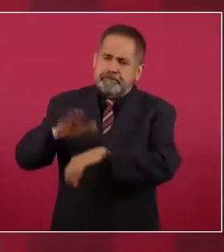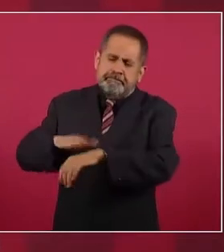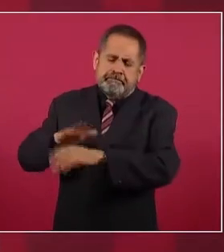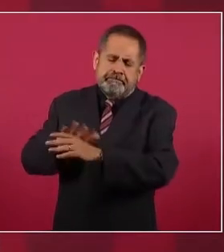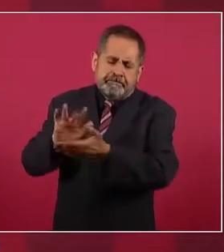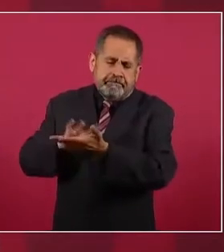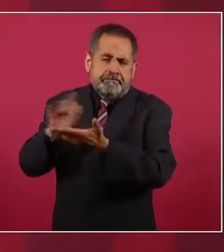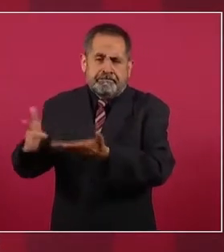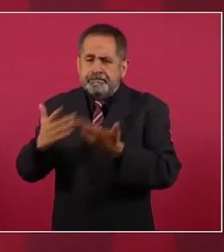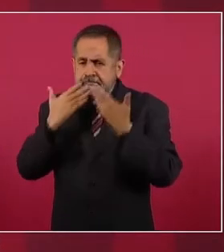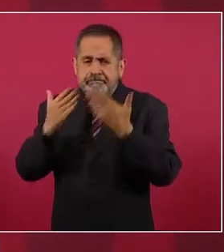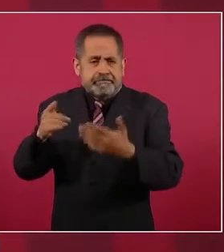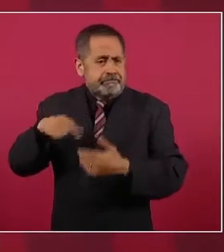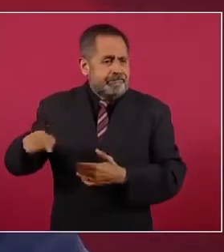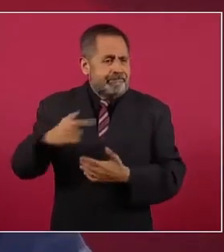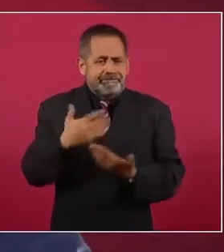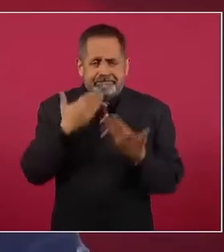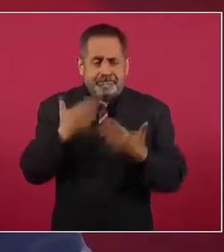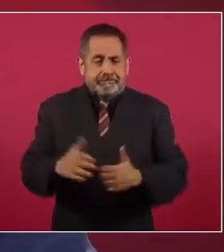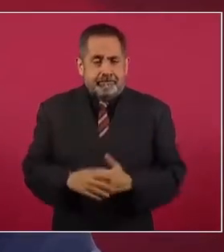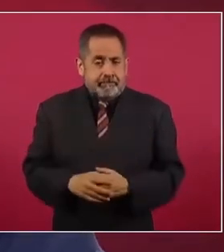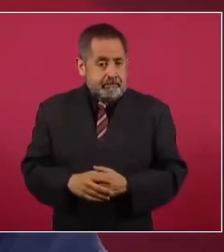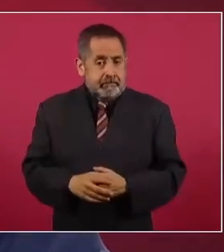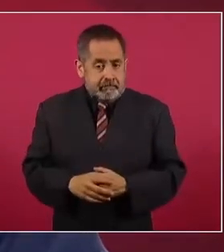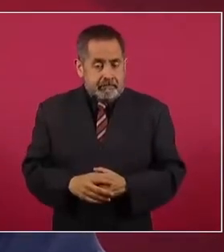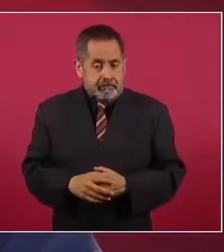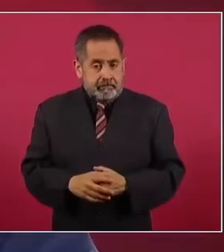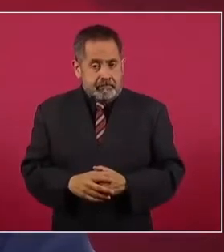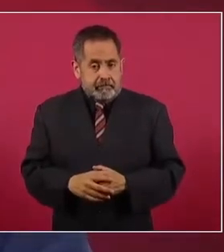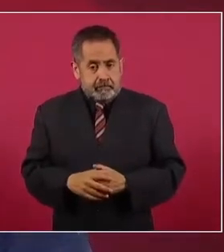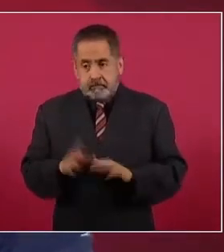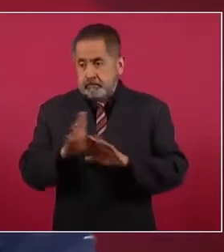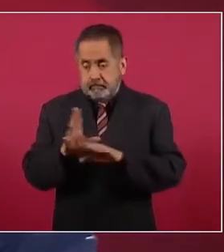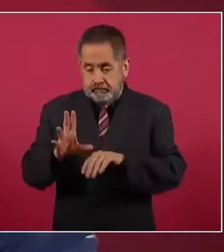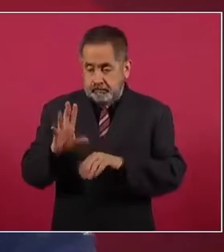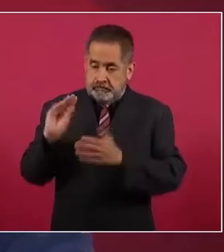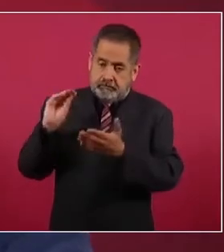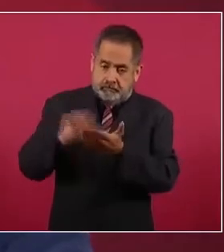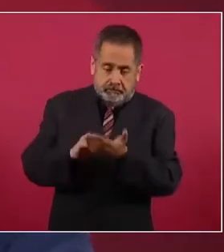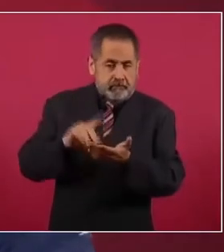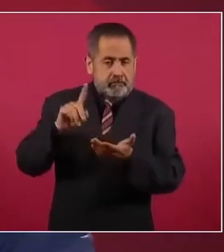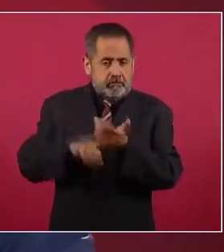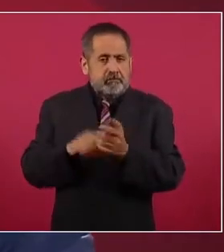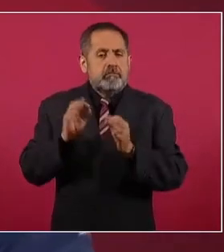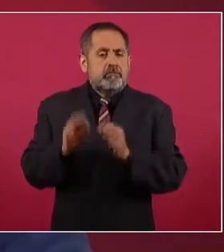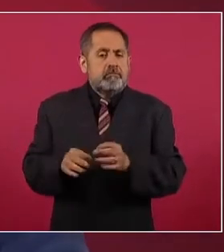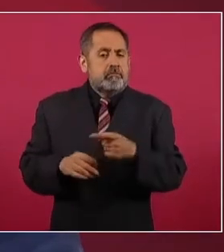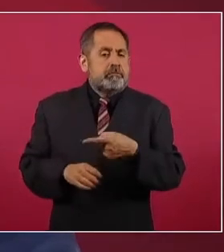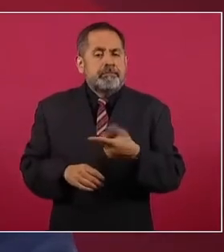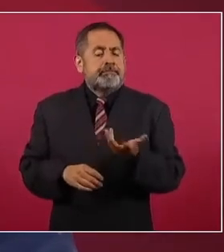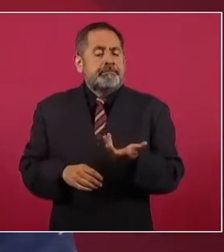agradecerles. Y se quedó de que